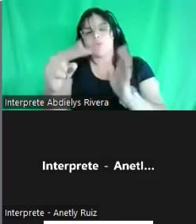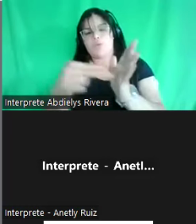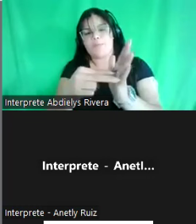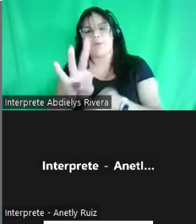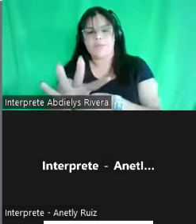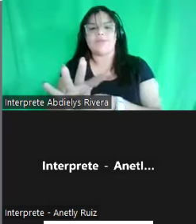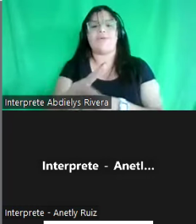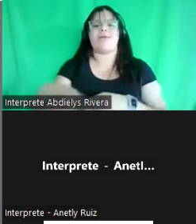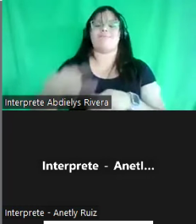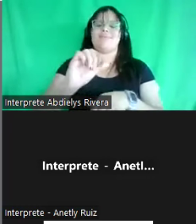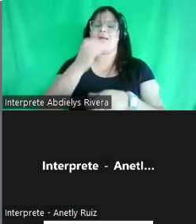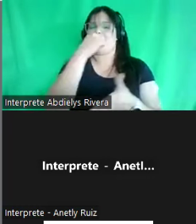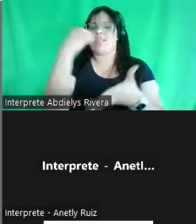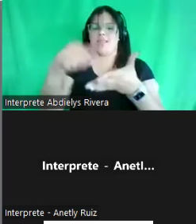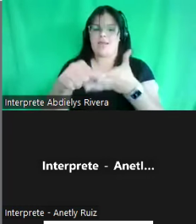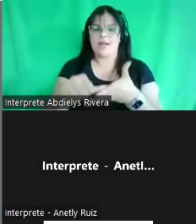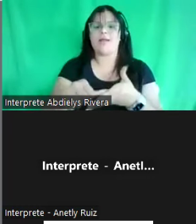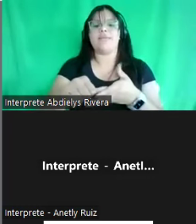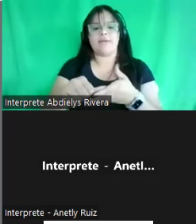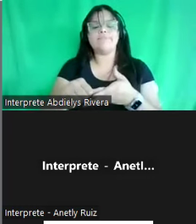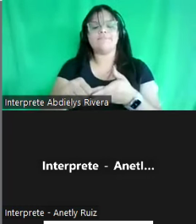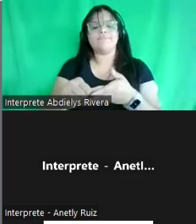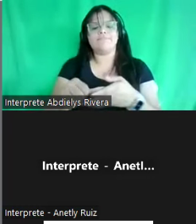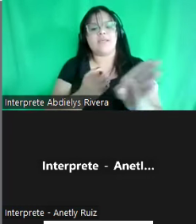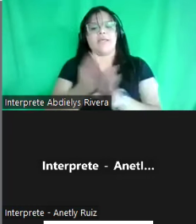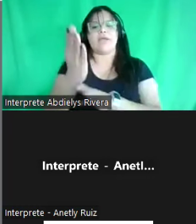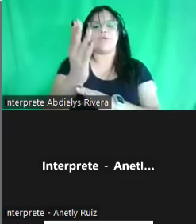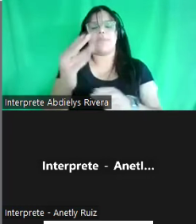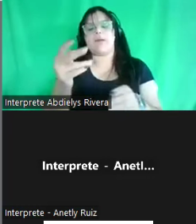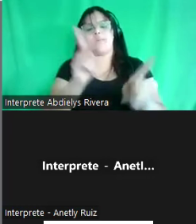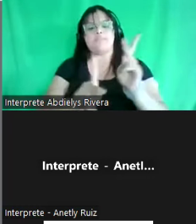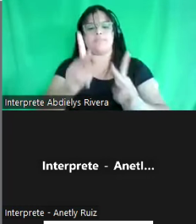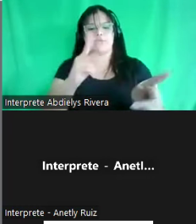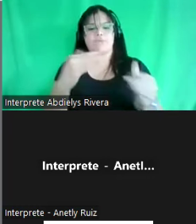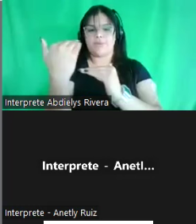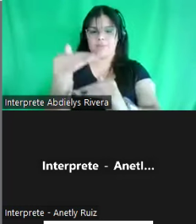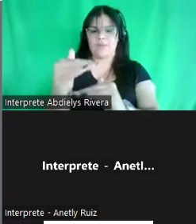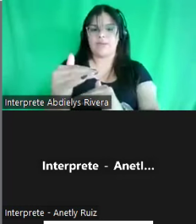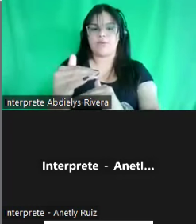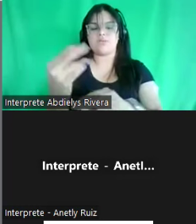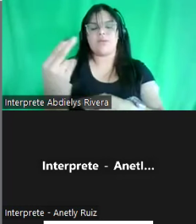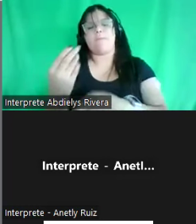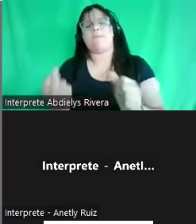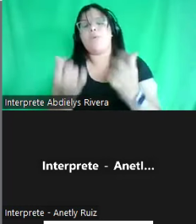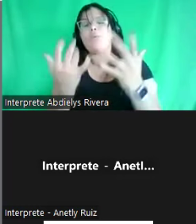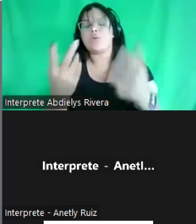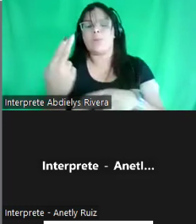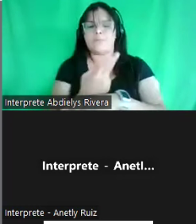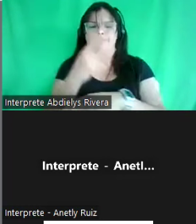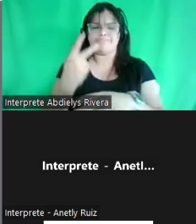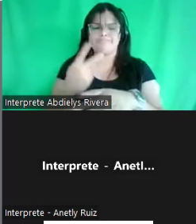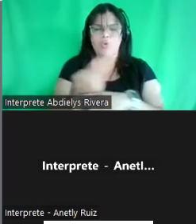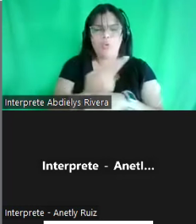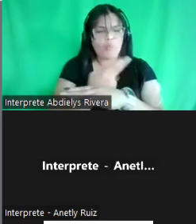con Impedimento. Esta, ¿verdad?, apoya a la ley 44 y es muy utilizada por las de personas con discapacidad